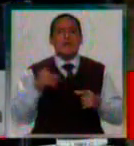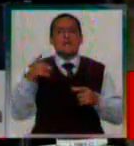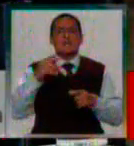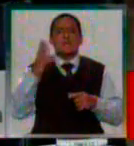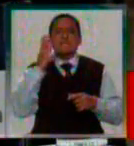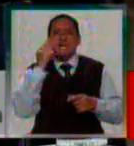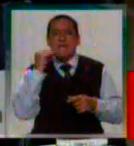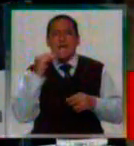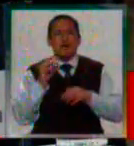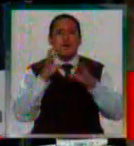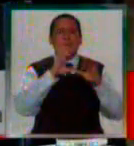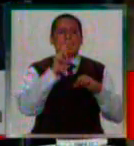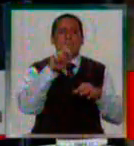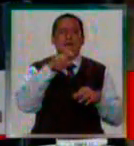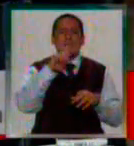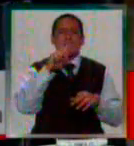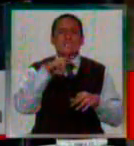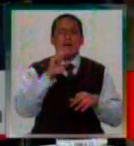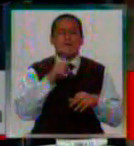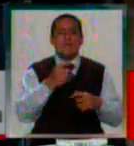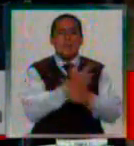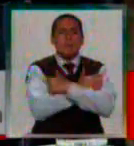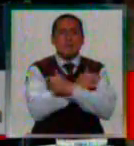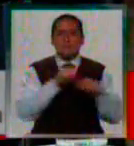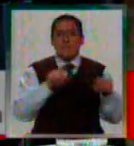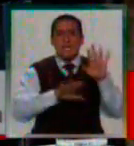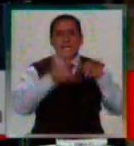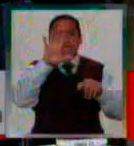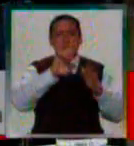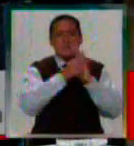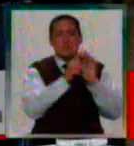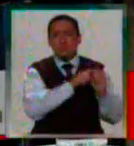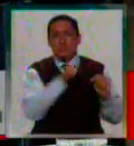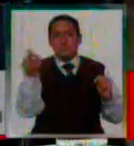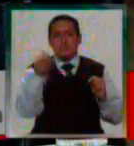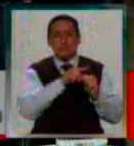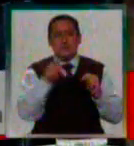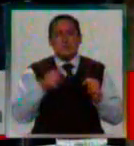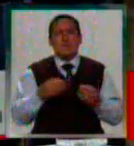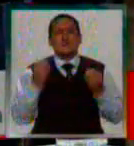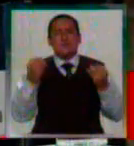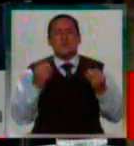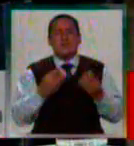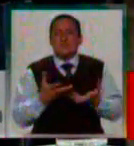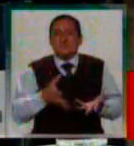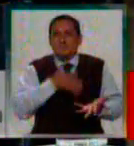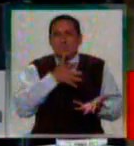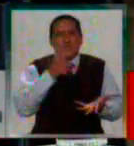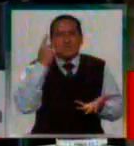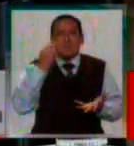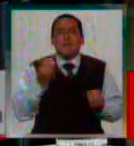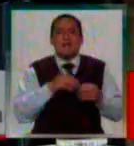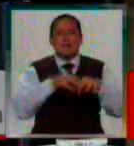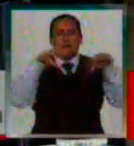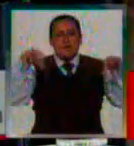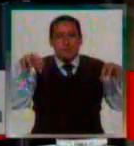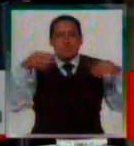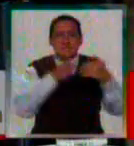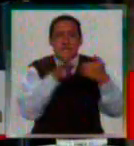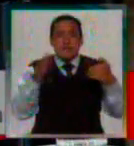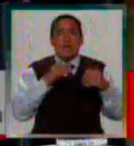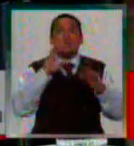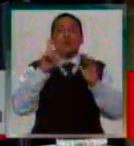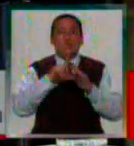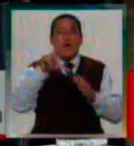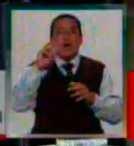y o lambayeque 15 minutos Entonces no tendría sentido Pero si hablamos en Loreto no